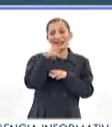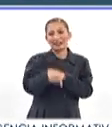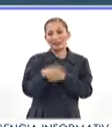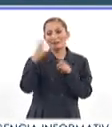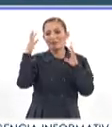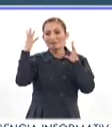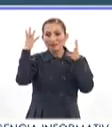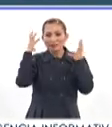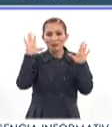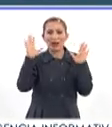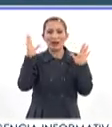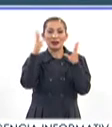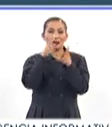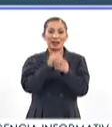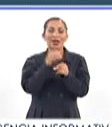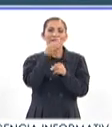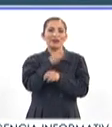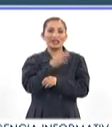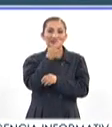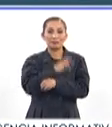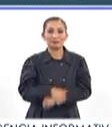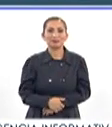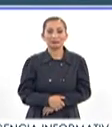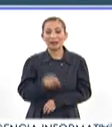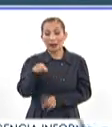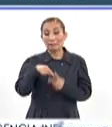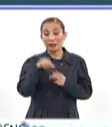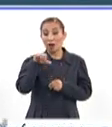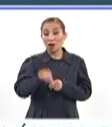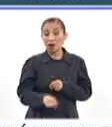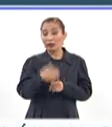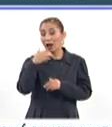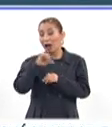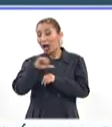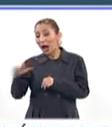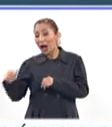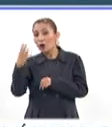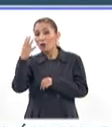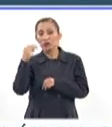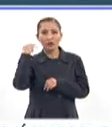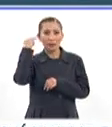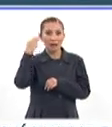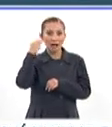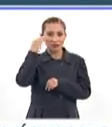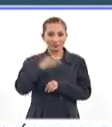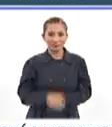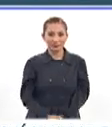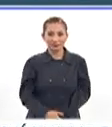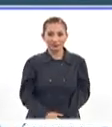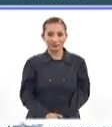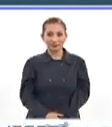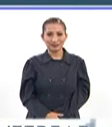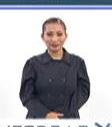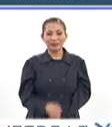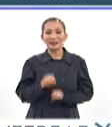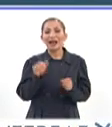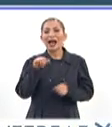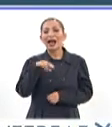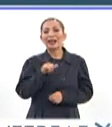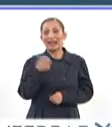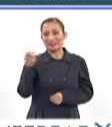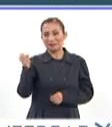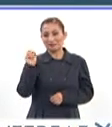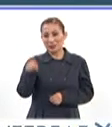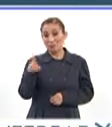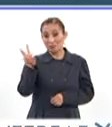esta magnífica fiesta que se inicia hoy y termina hasta el 4 de marzo, querido Omar. Así es, Ana Cristina, y esto